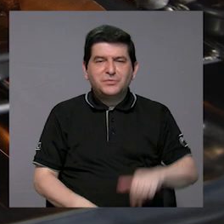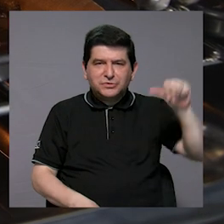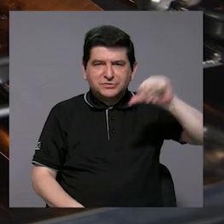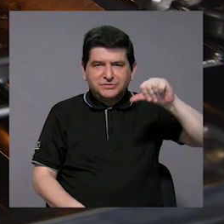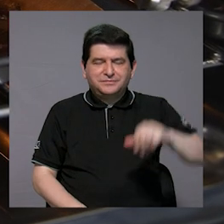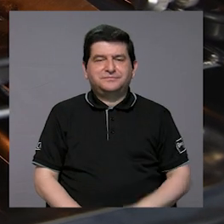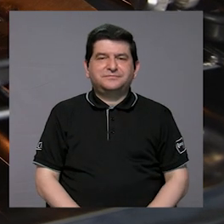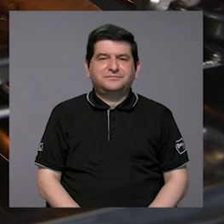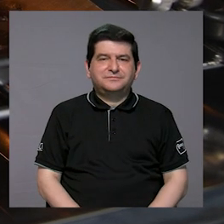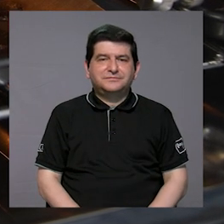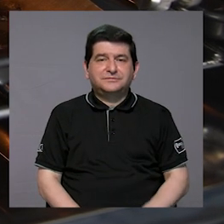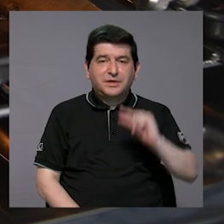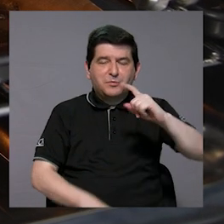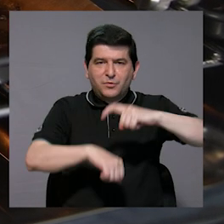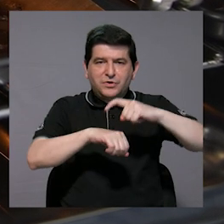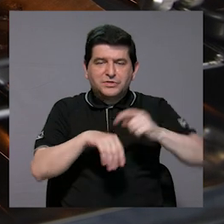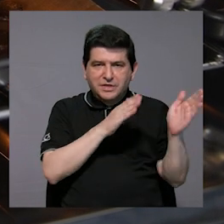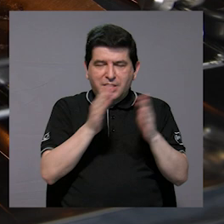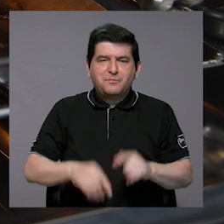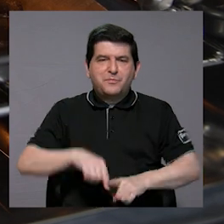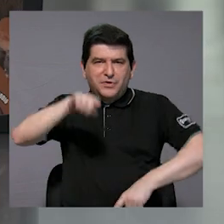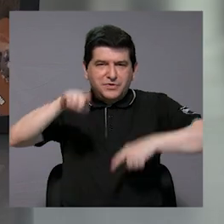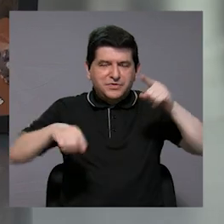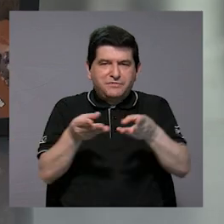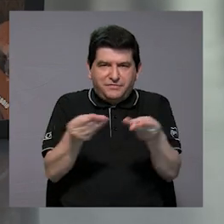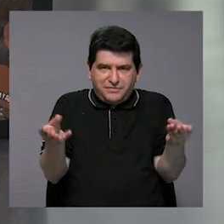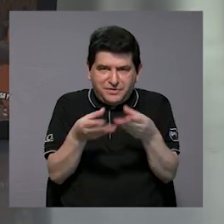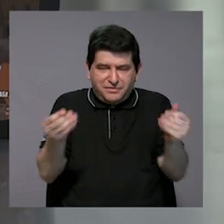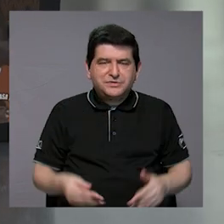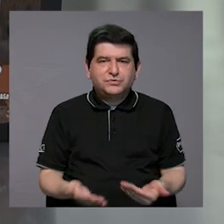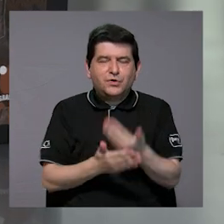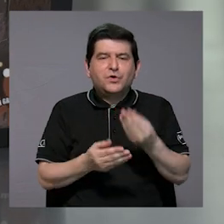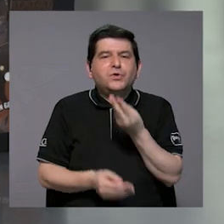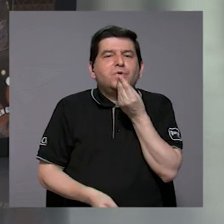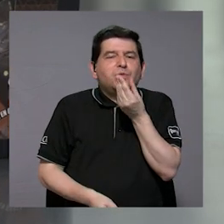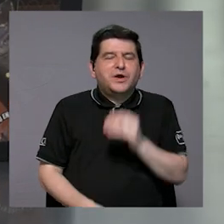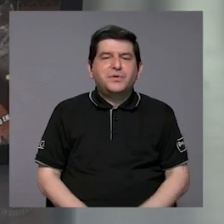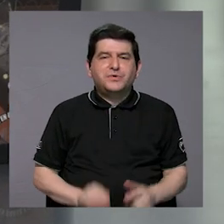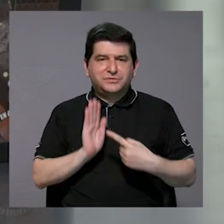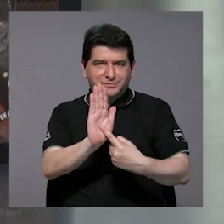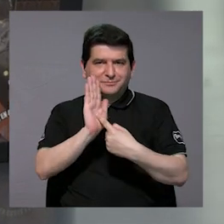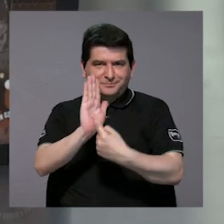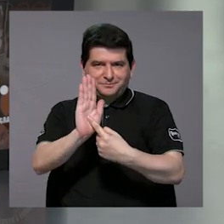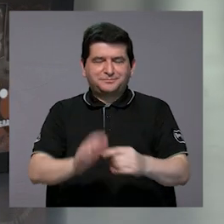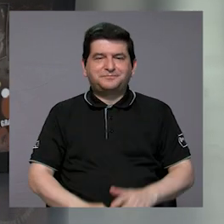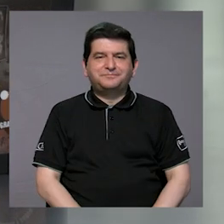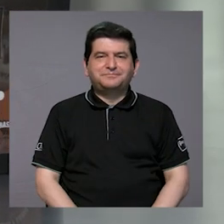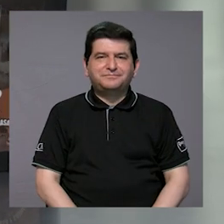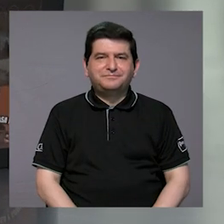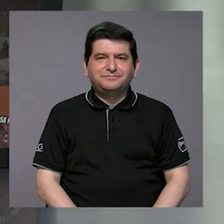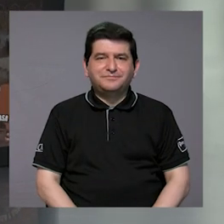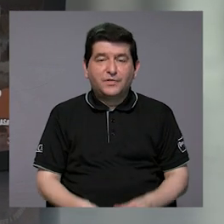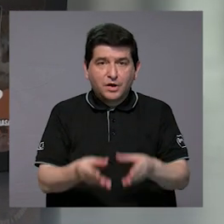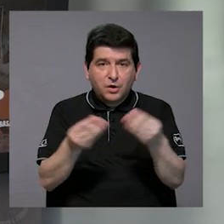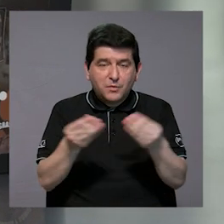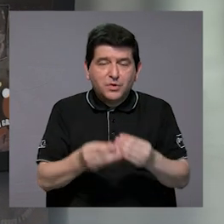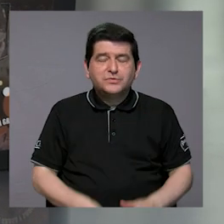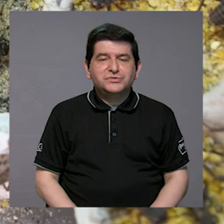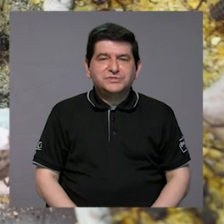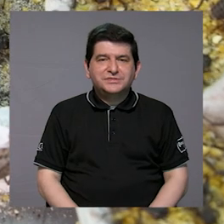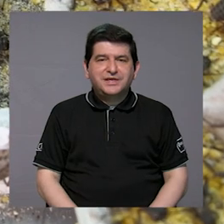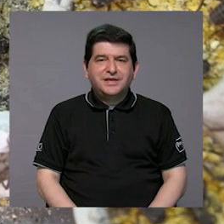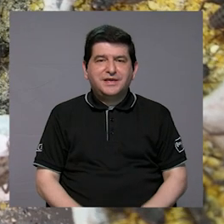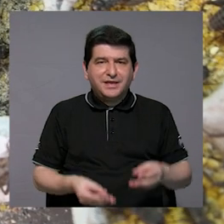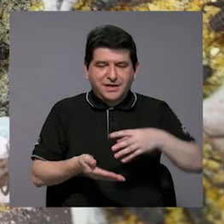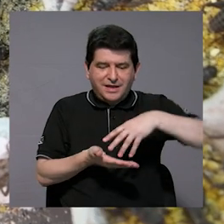ideales para acompañar con distintos tipos de aderezos. Los planes a corto plazo son diversificar la producción con nuevos sabores y